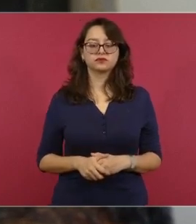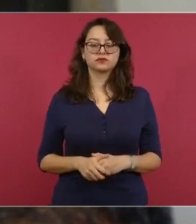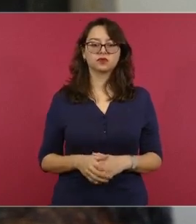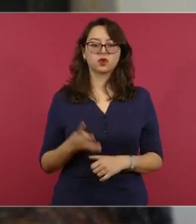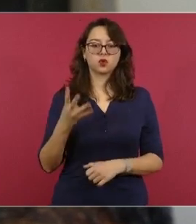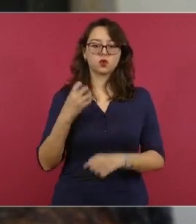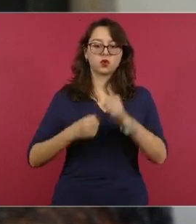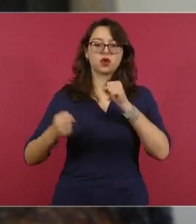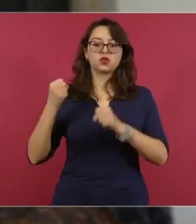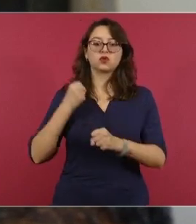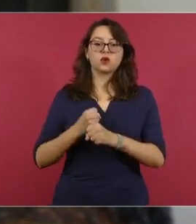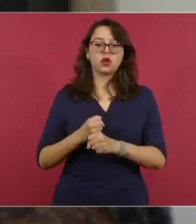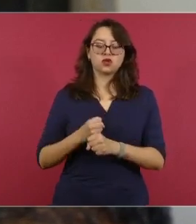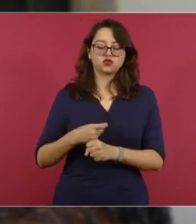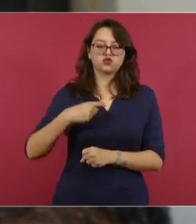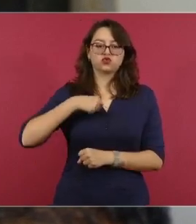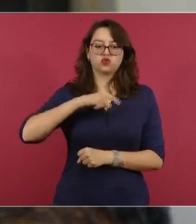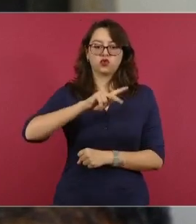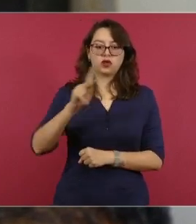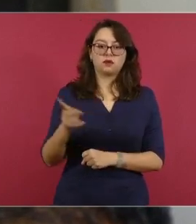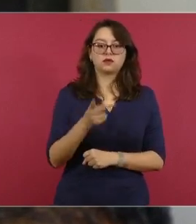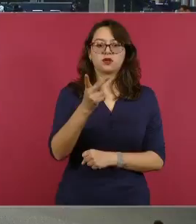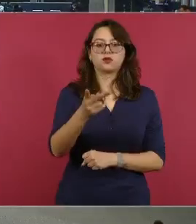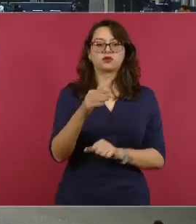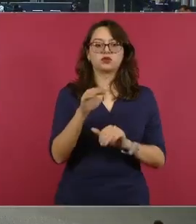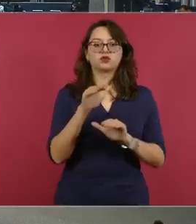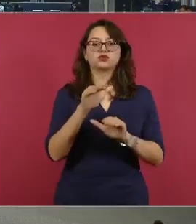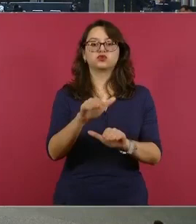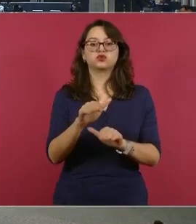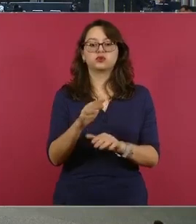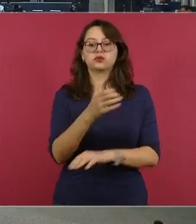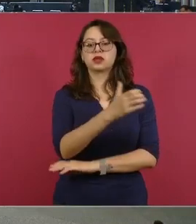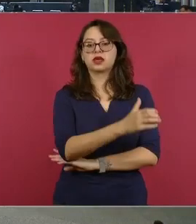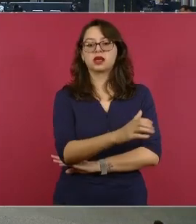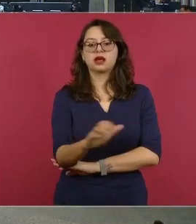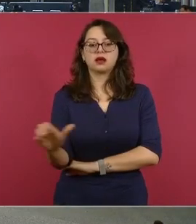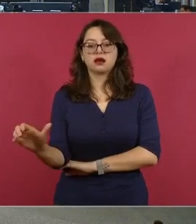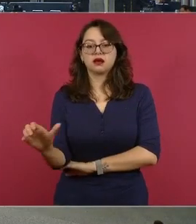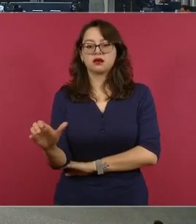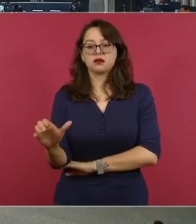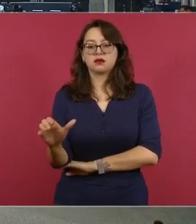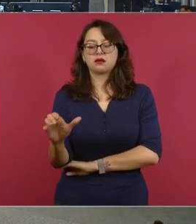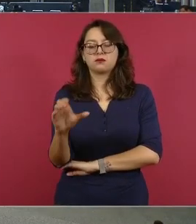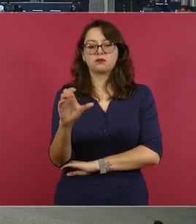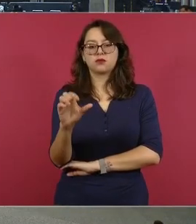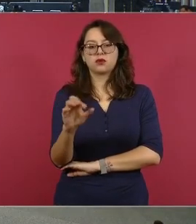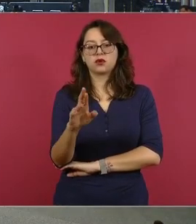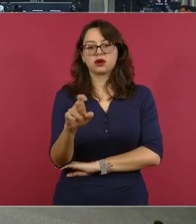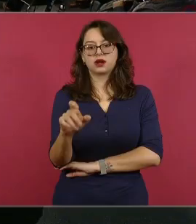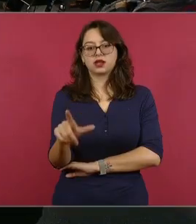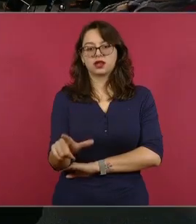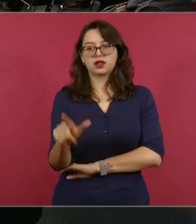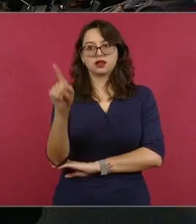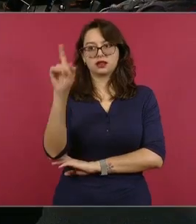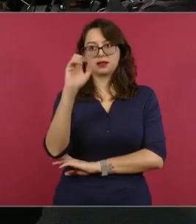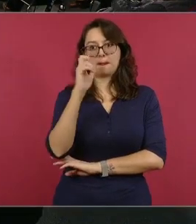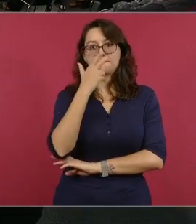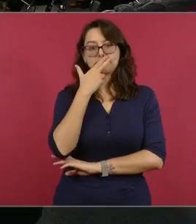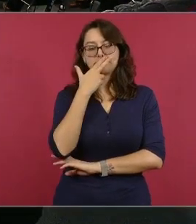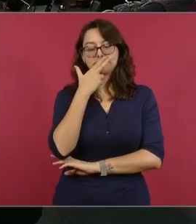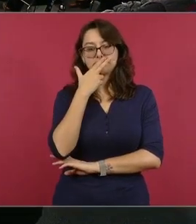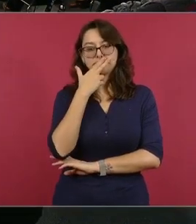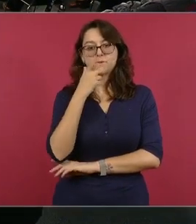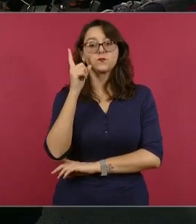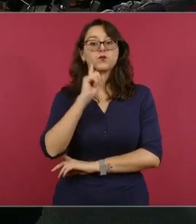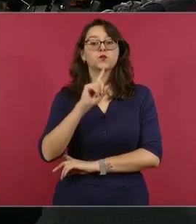cuatro años yo le planteé aquí el tema de los ejidatarios de Krill, allá en Chihuahua. En su momento,